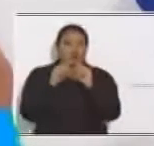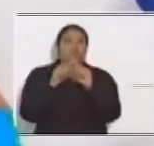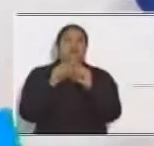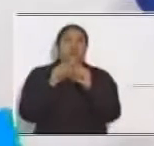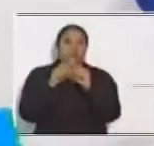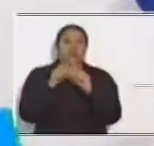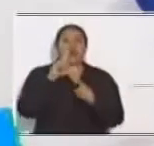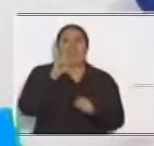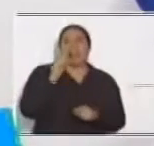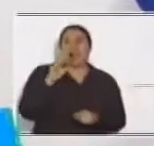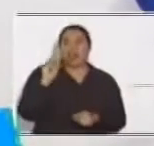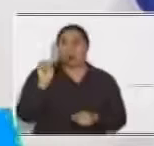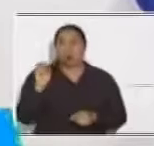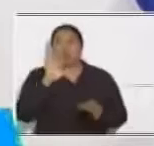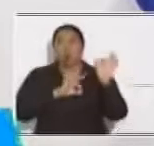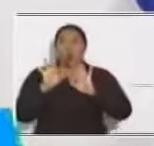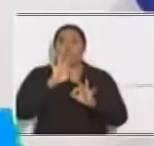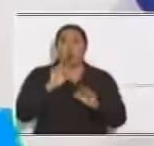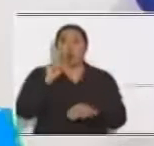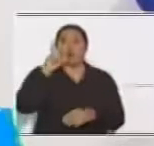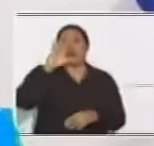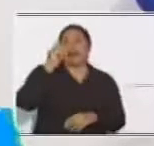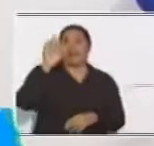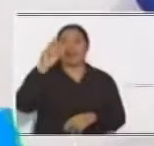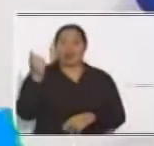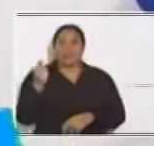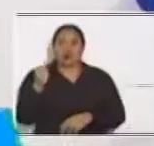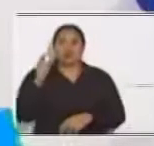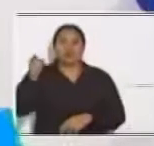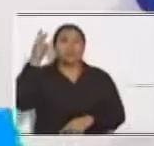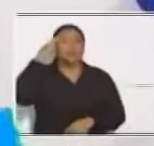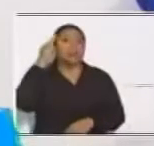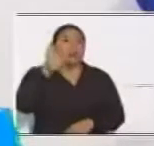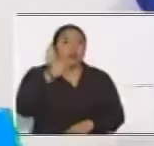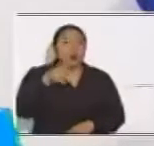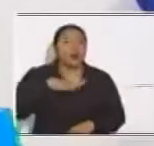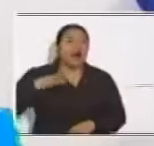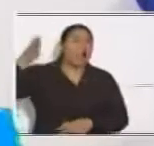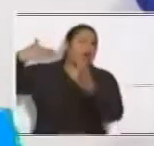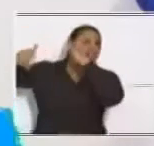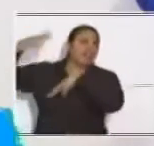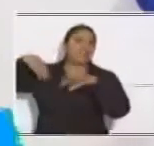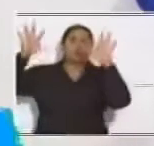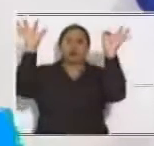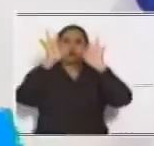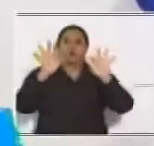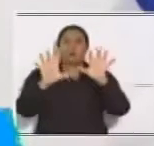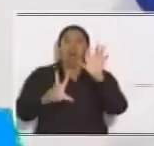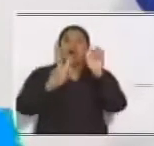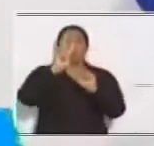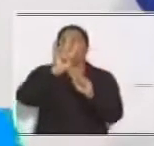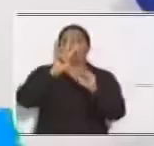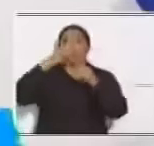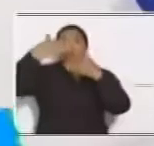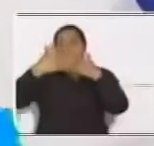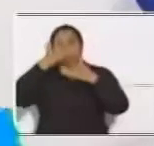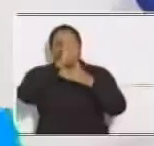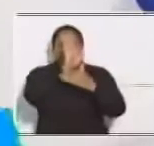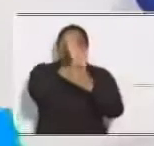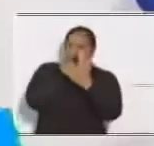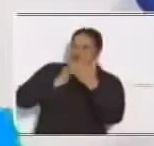¿Sí? ¿Se recuerdan cuando hicimos el dodecágono, que eran 12 caras? Ahora no, ahora tenemos el trígono, digámoslo